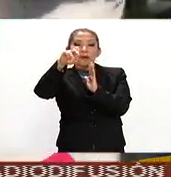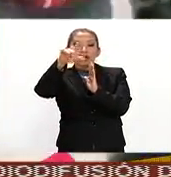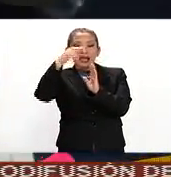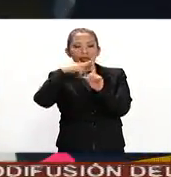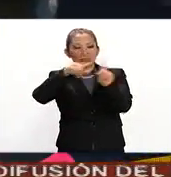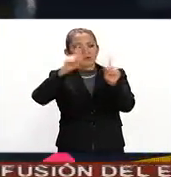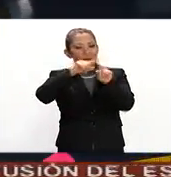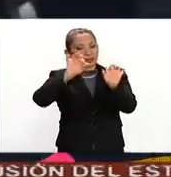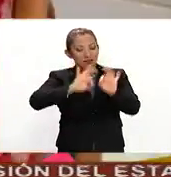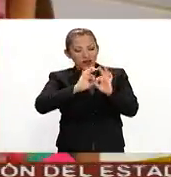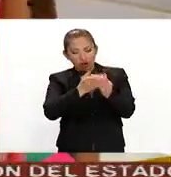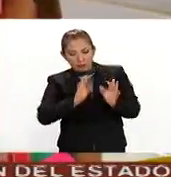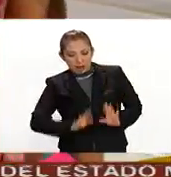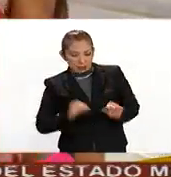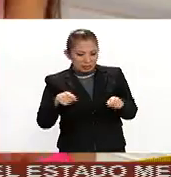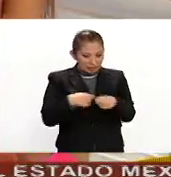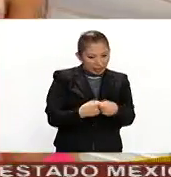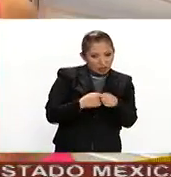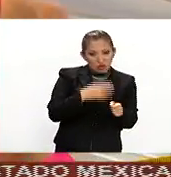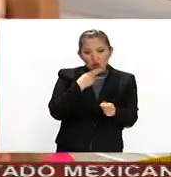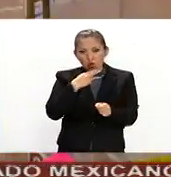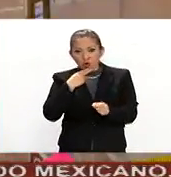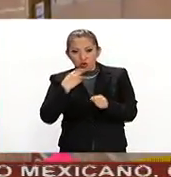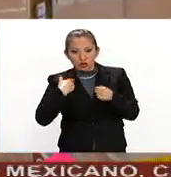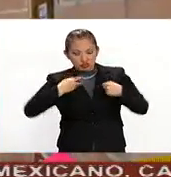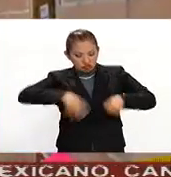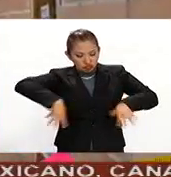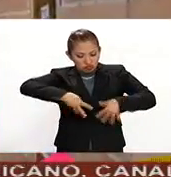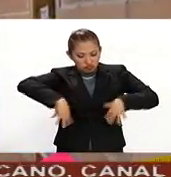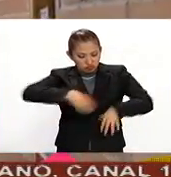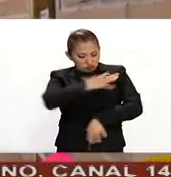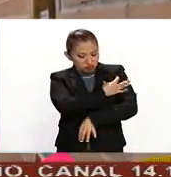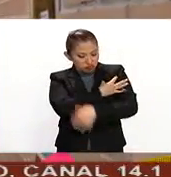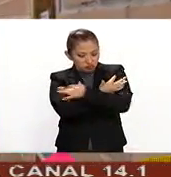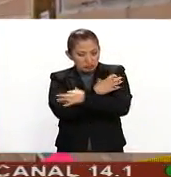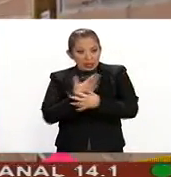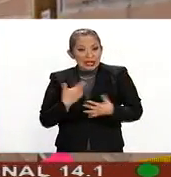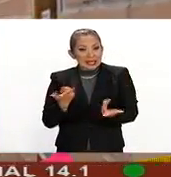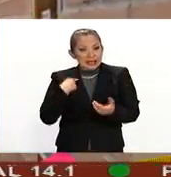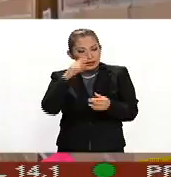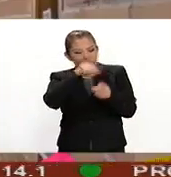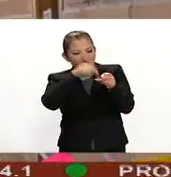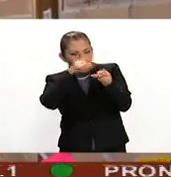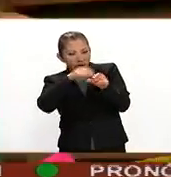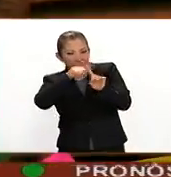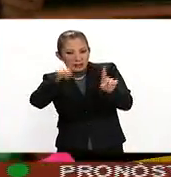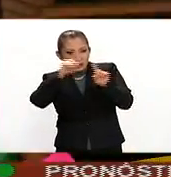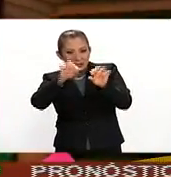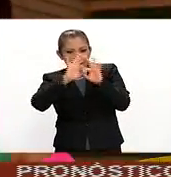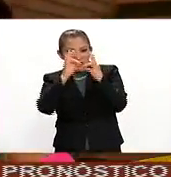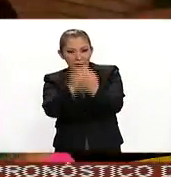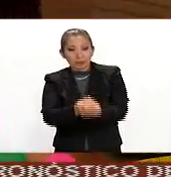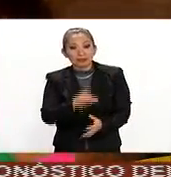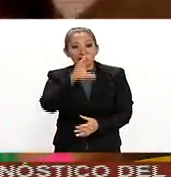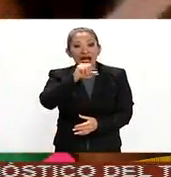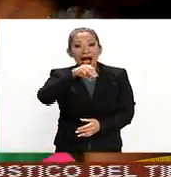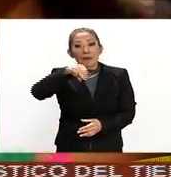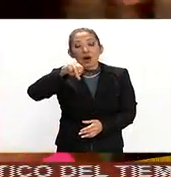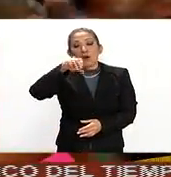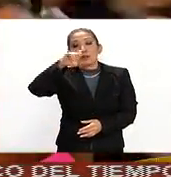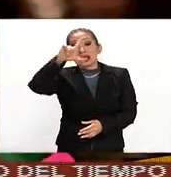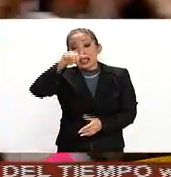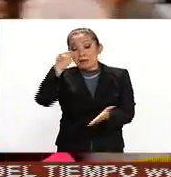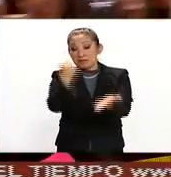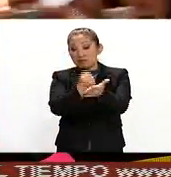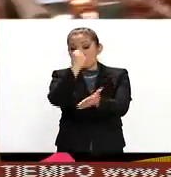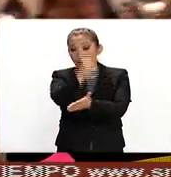por diferentes tipos de tejidos, el uso de flecos, parches en aplicaciones y estampados en diferentes versiones. Camomila, una marca